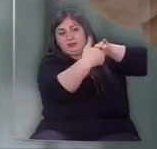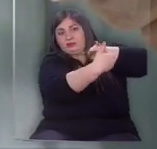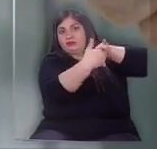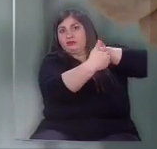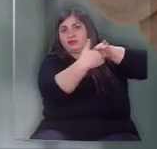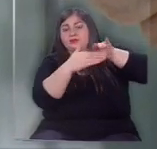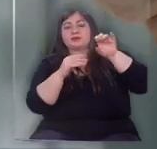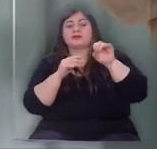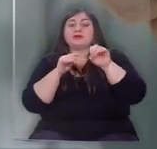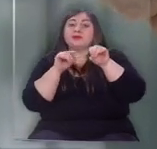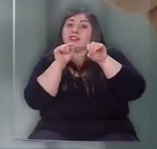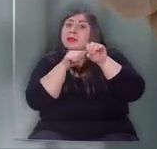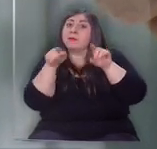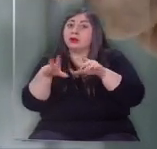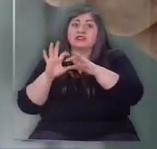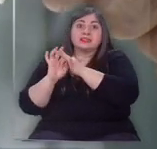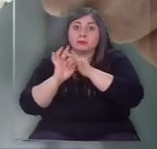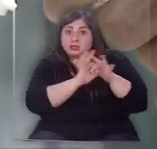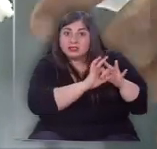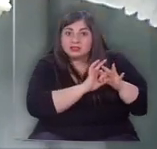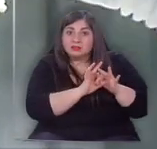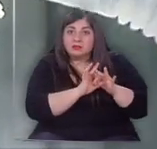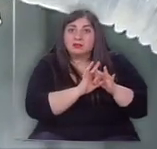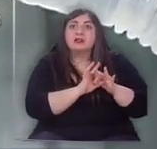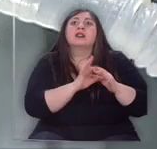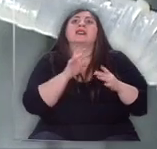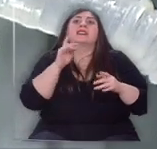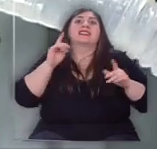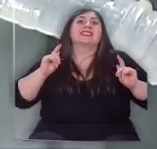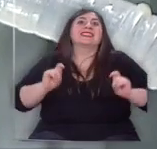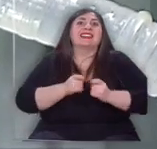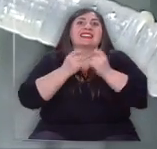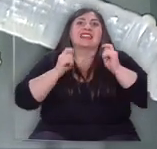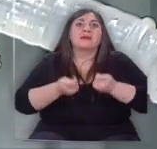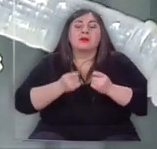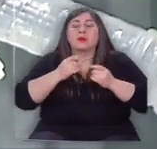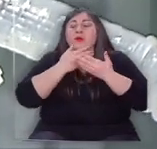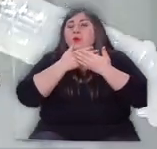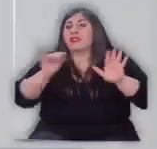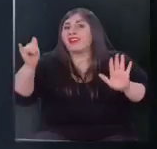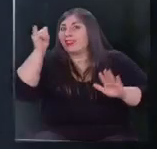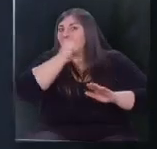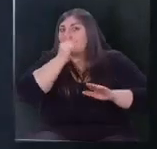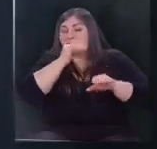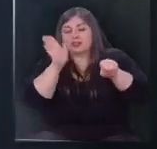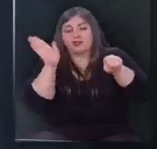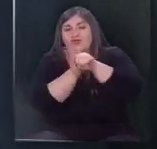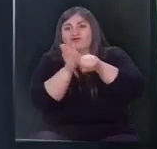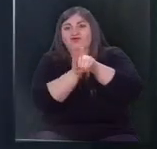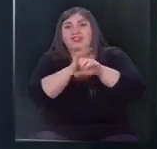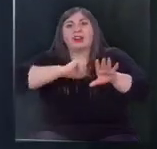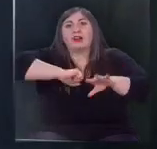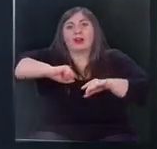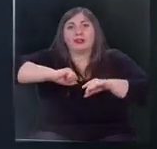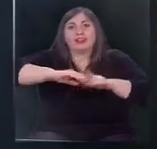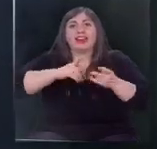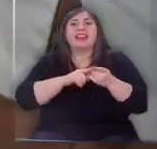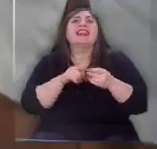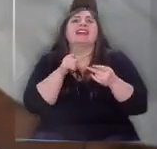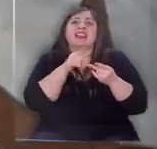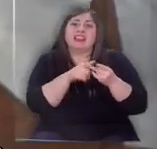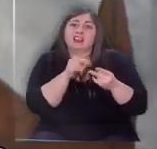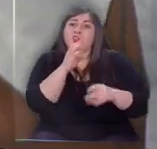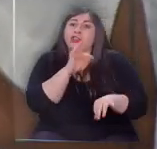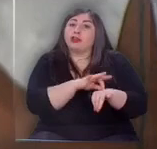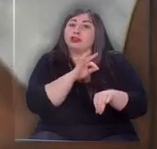ambiente y por lo tanto evitamos cualquier contaminación. El doctor Ugarte y los kinesiólogos